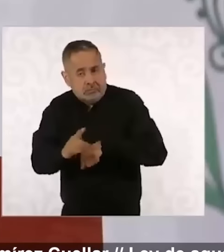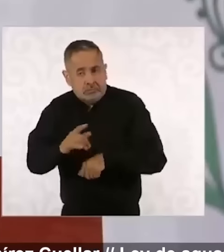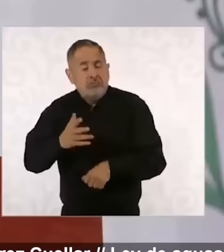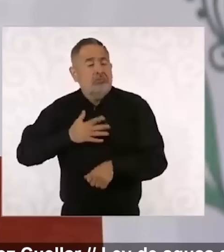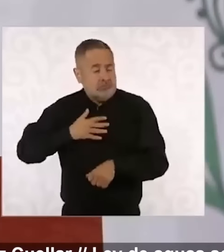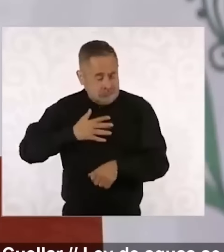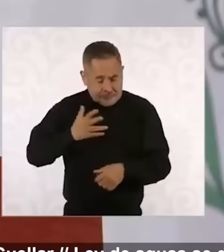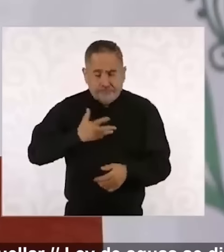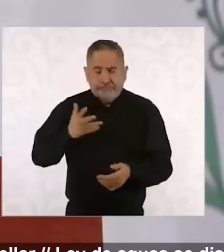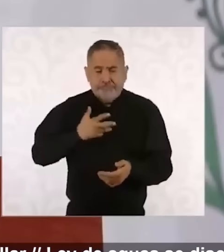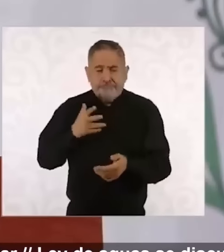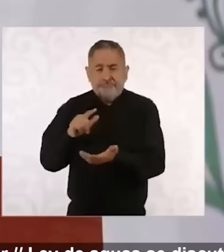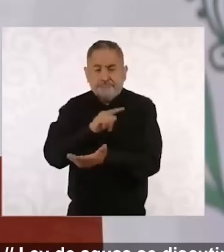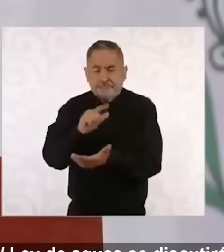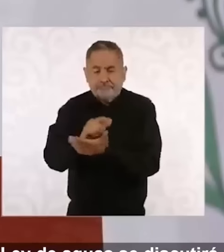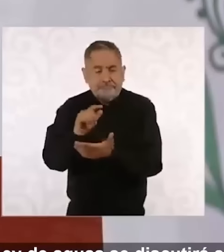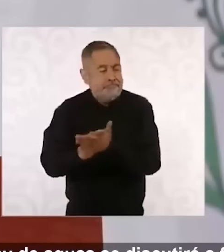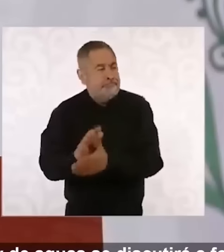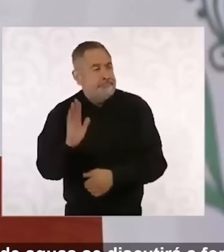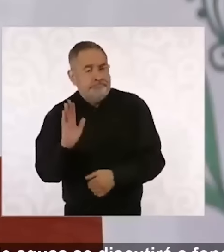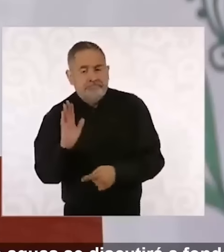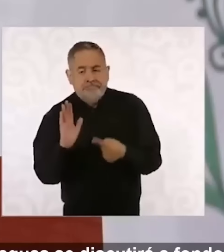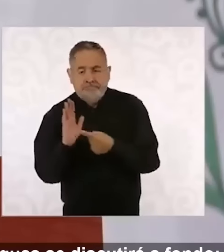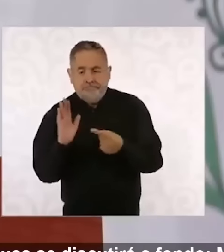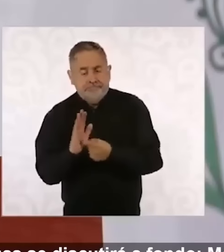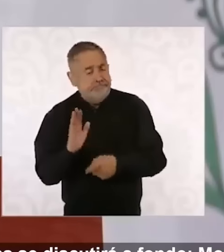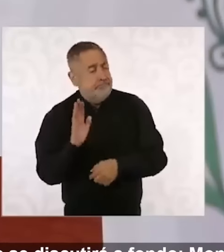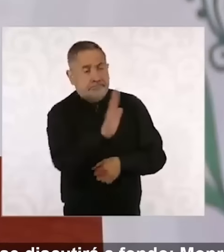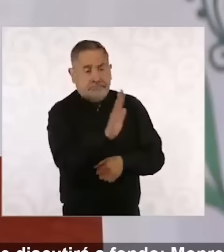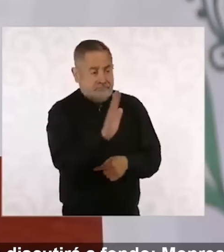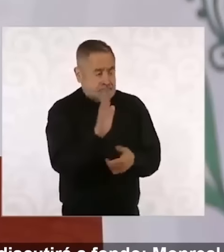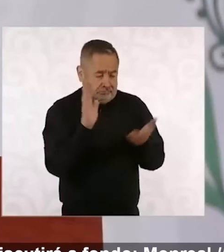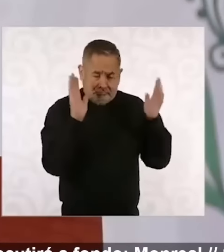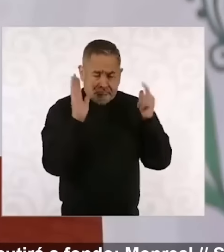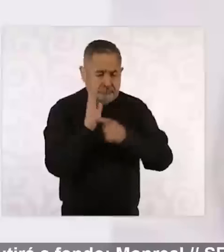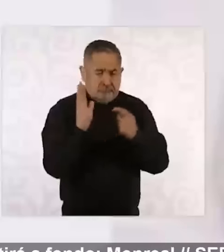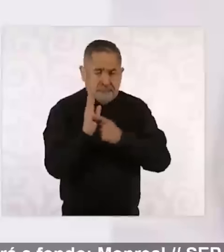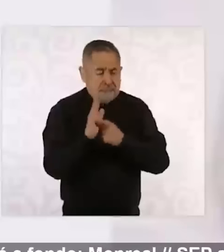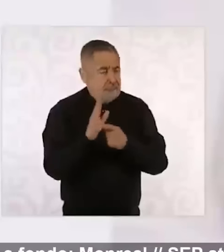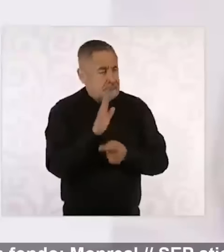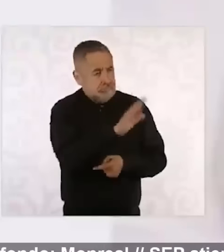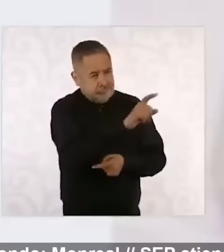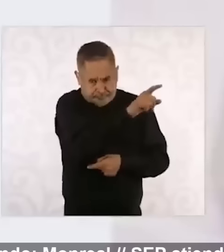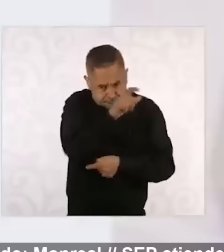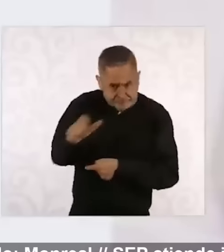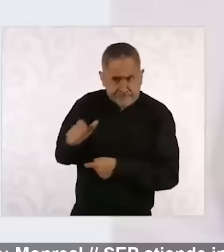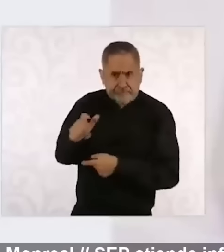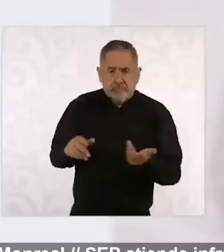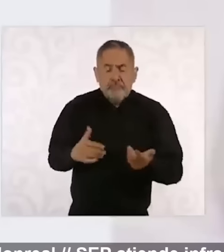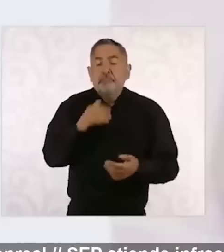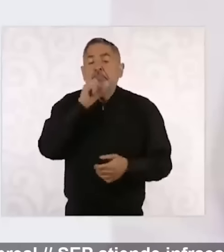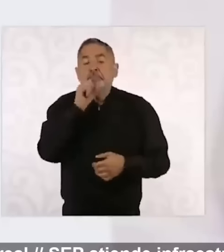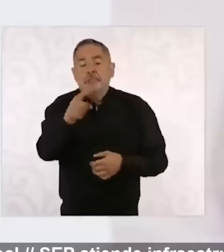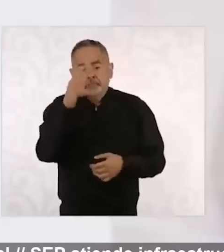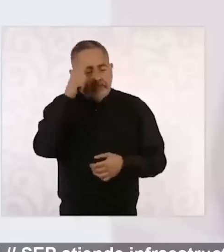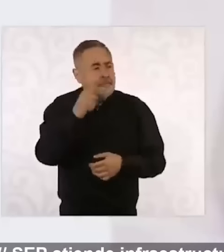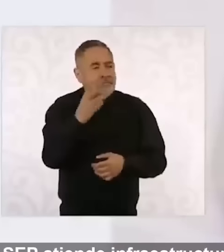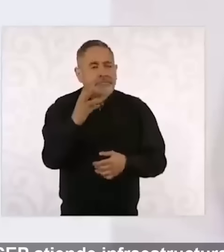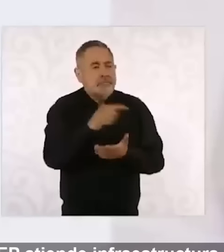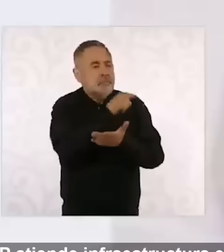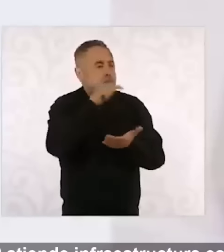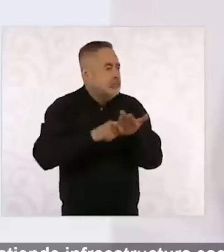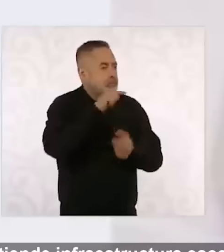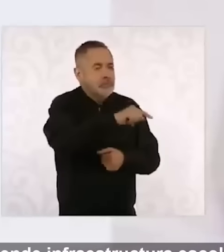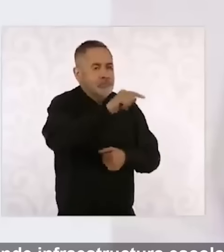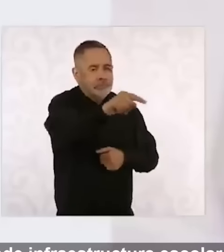jurídico, tiene sustento legal. También esto que se realizó para 3 establecimientos